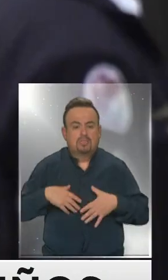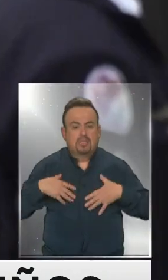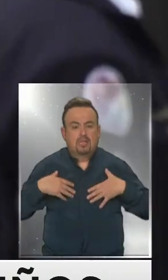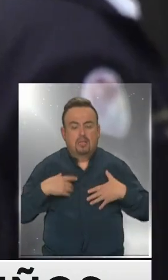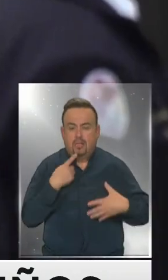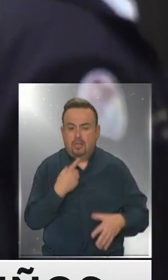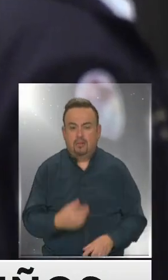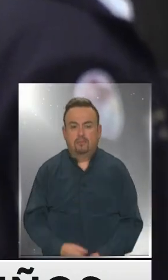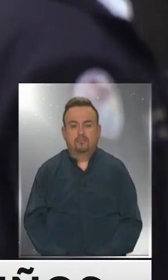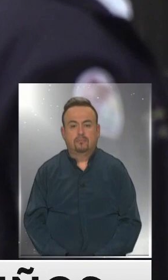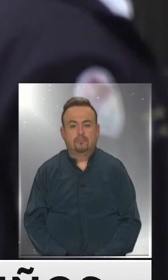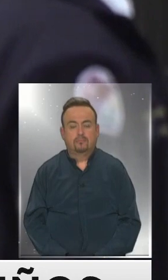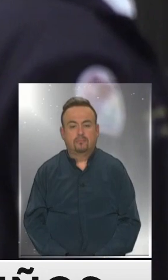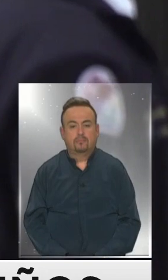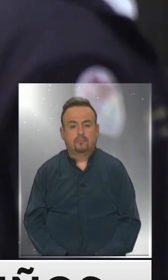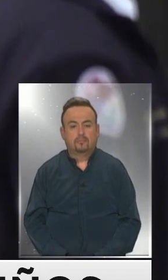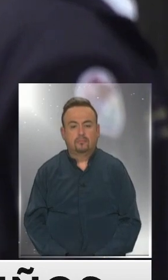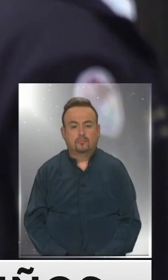señalados